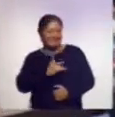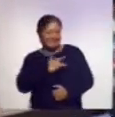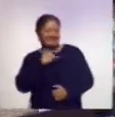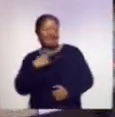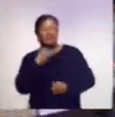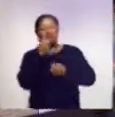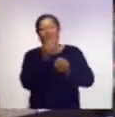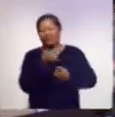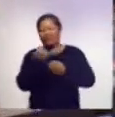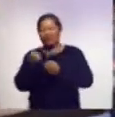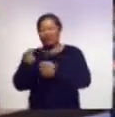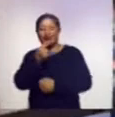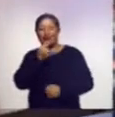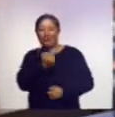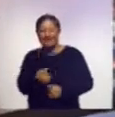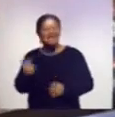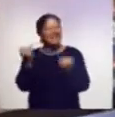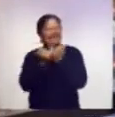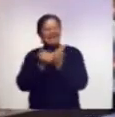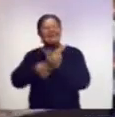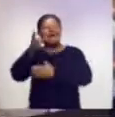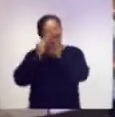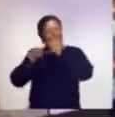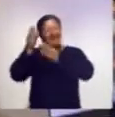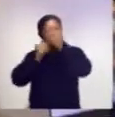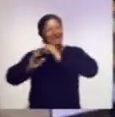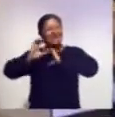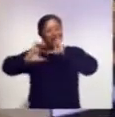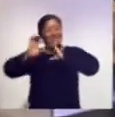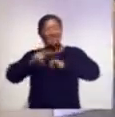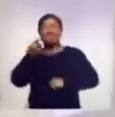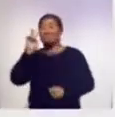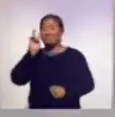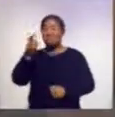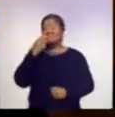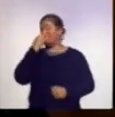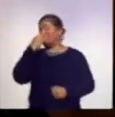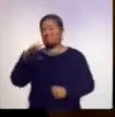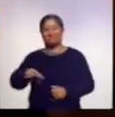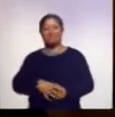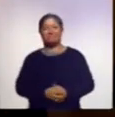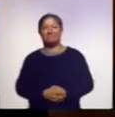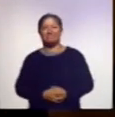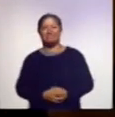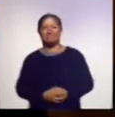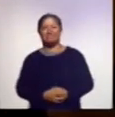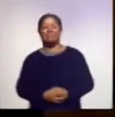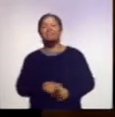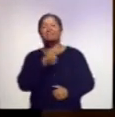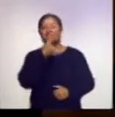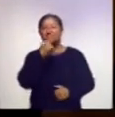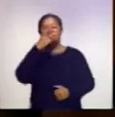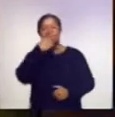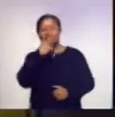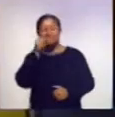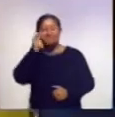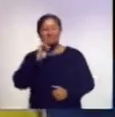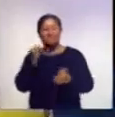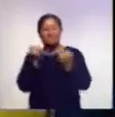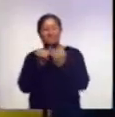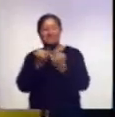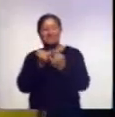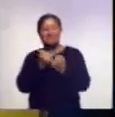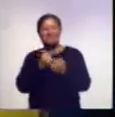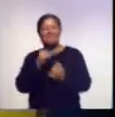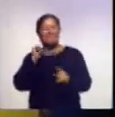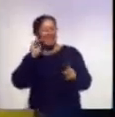niños que se aprenden también todas las canciones. Muy buen espectáculo, buenísimo. Las niñas y niños también se dejaron conquistar